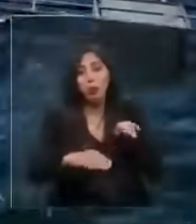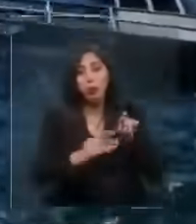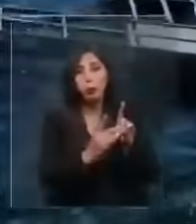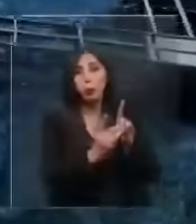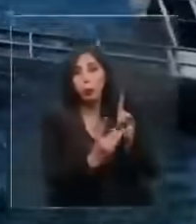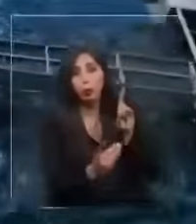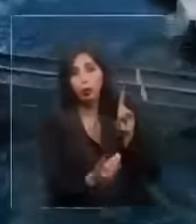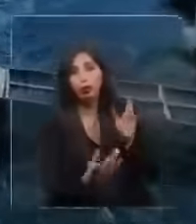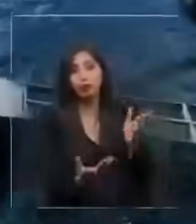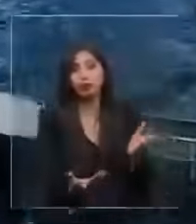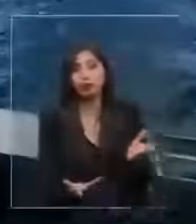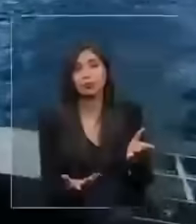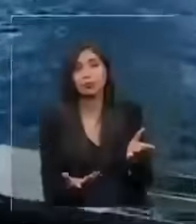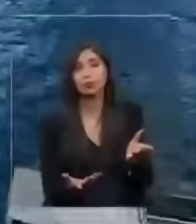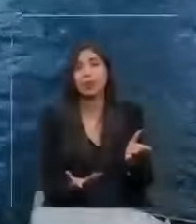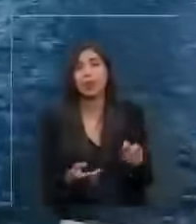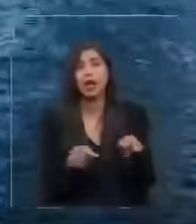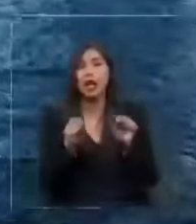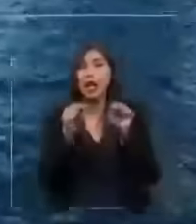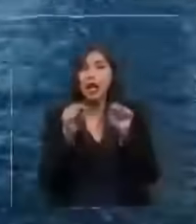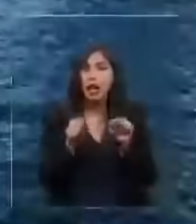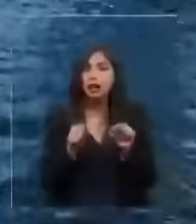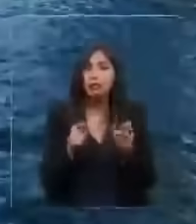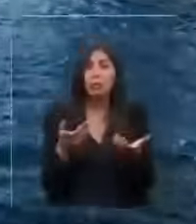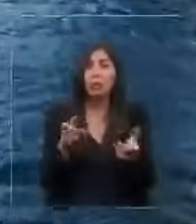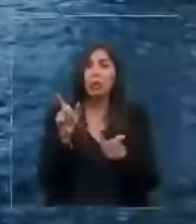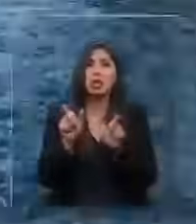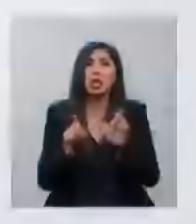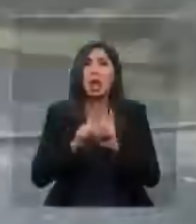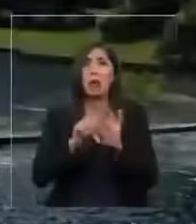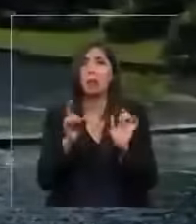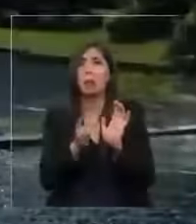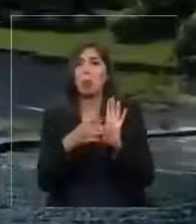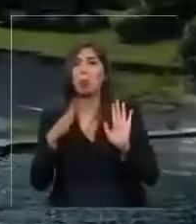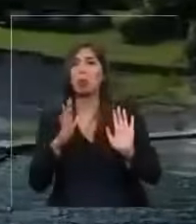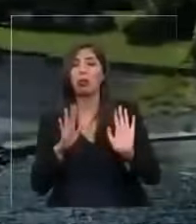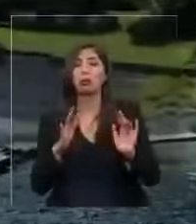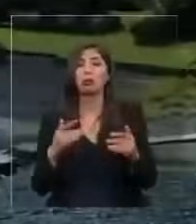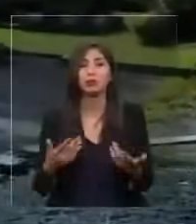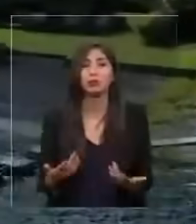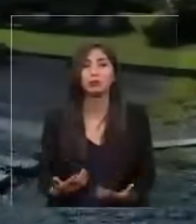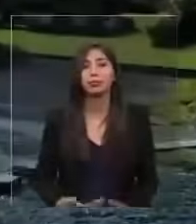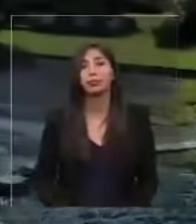reparatoria. Un escenario de anarquía total en esta playa de Villarrica.